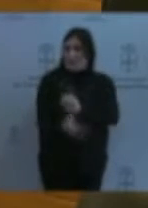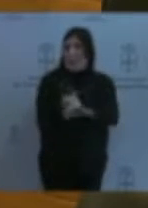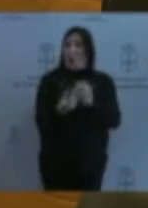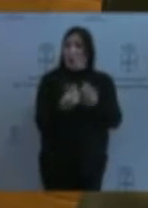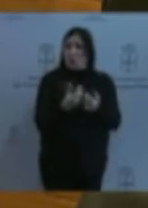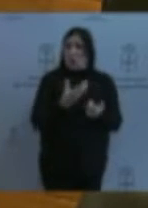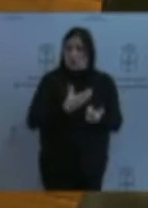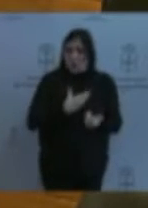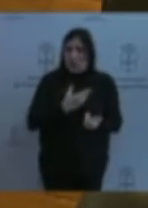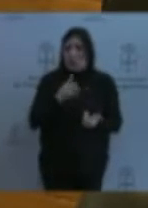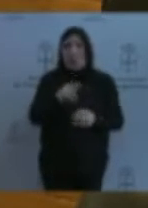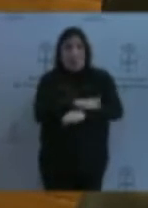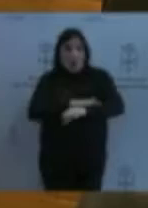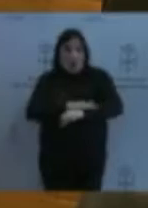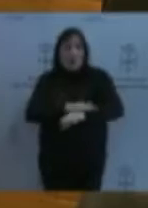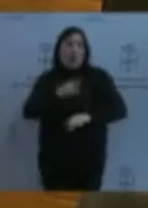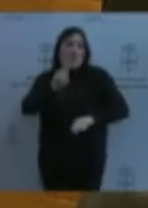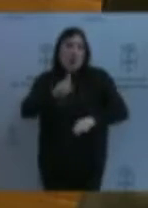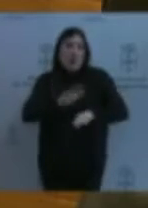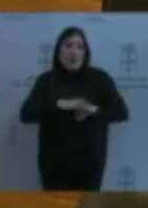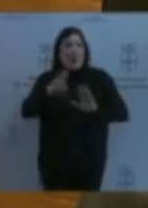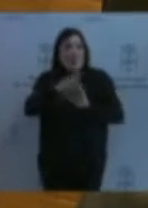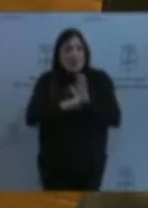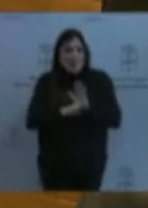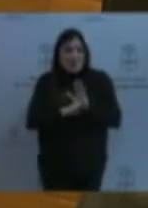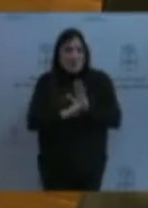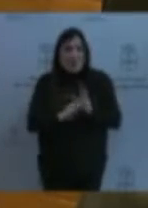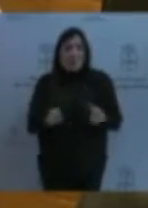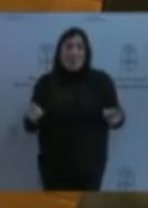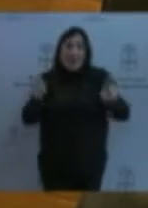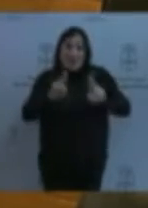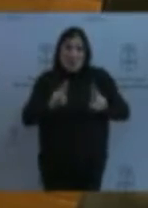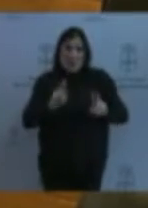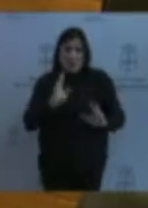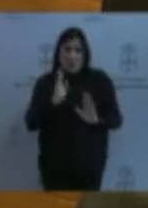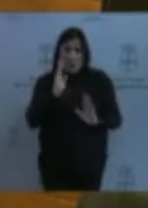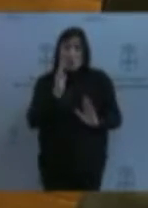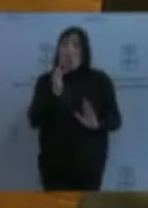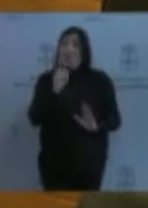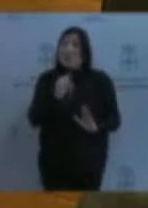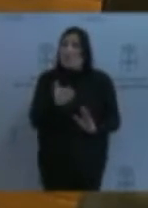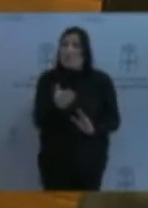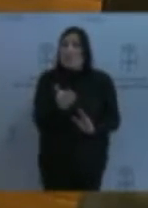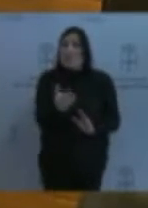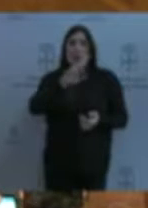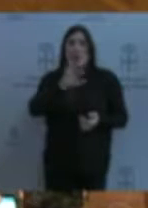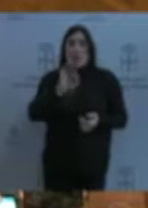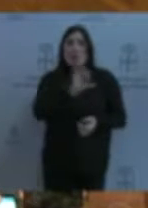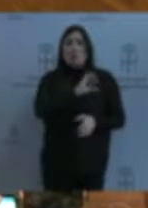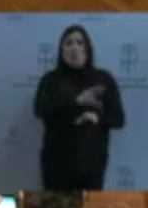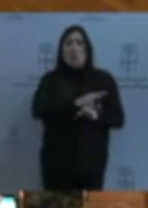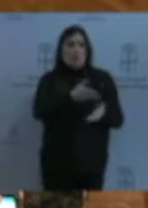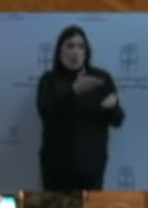medidas de reparación de daños, pero también las medidas próximas preventivas ante estos episodios de fuertes lluvias.